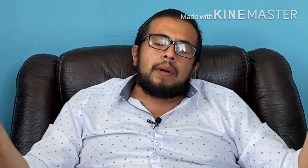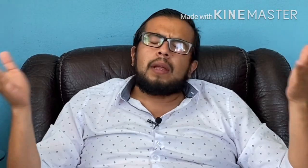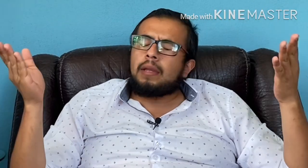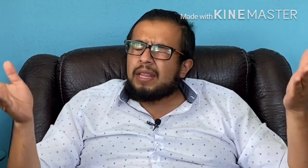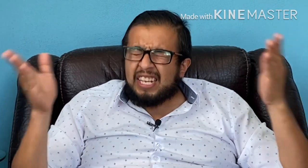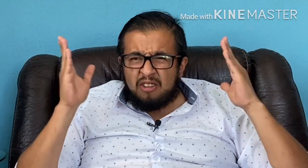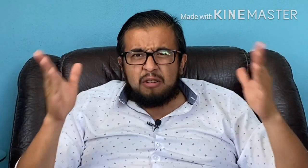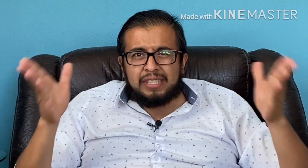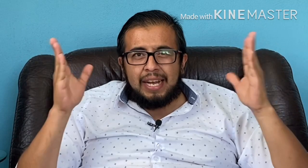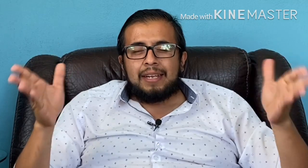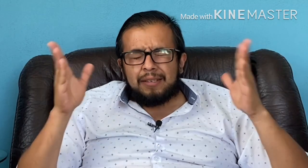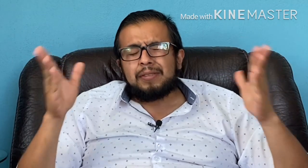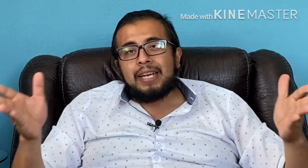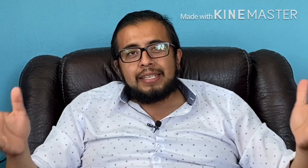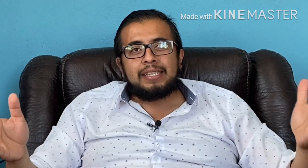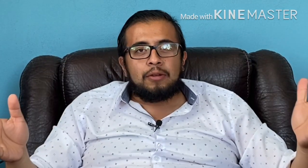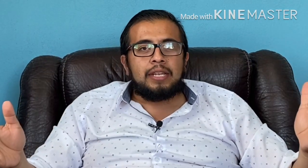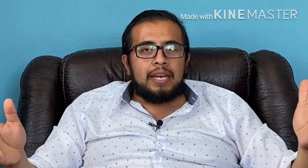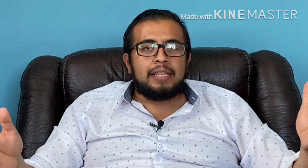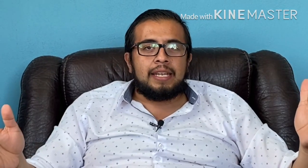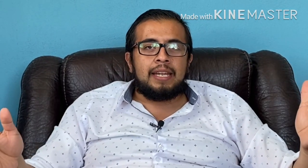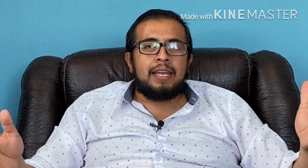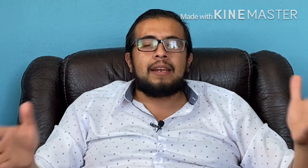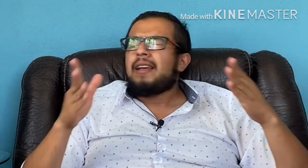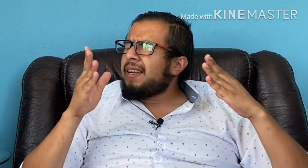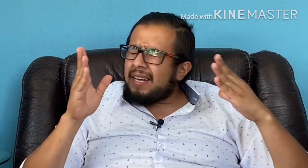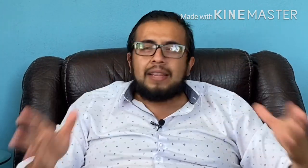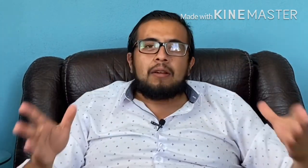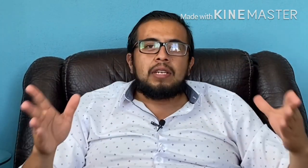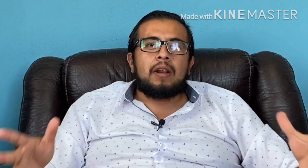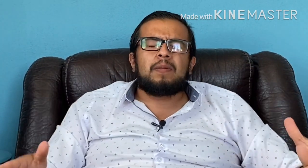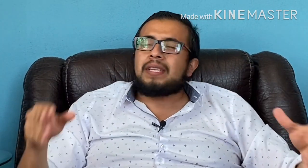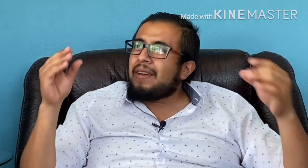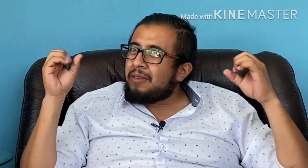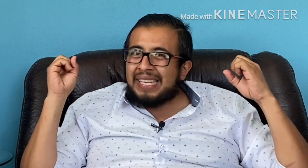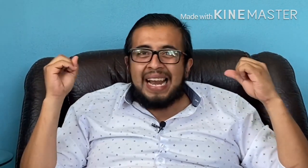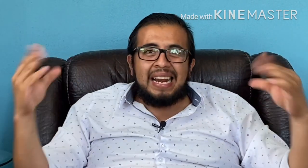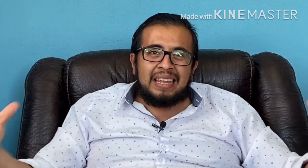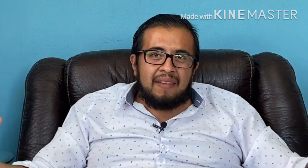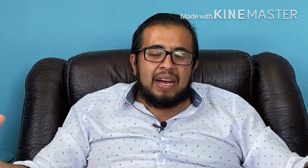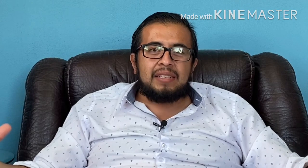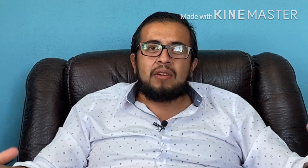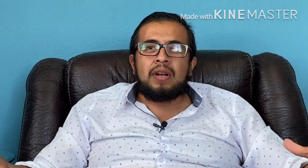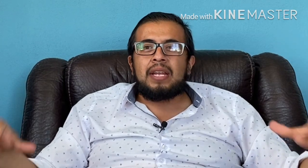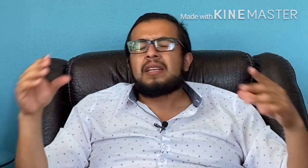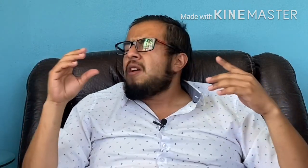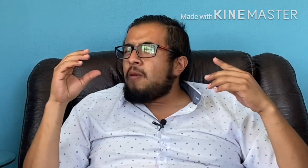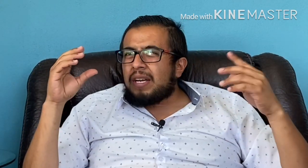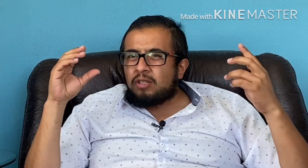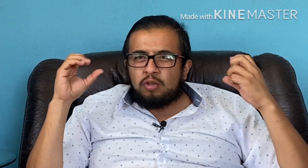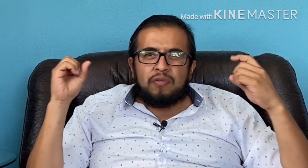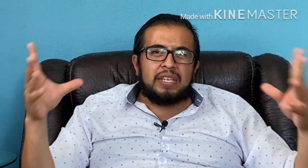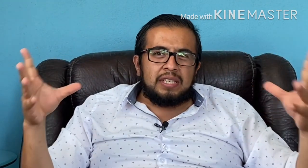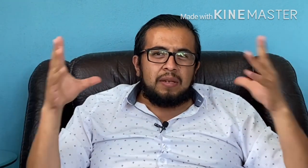echen a perder, neta, no salgan de sus casas si no tienen que salir, neta, no sean irresponsables, no se larguen de vacaciones, no